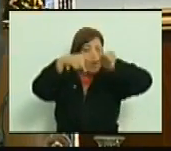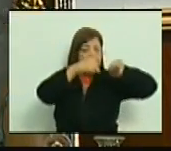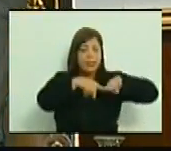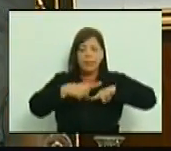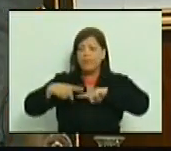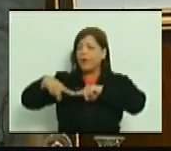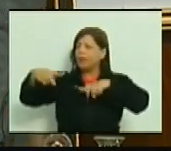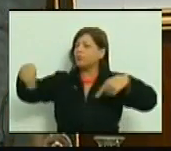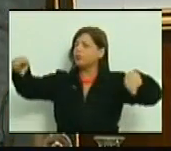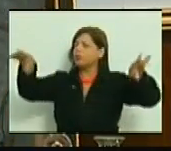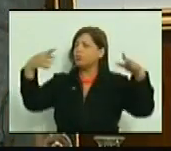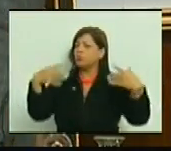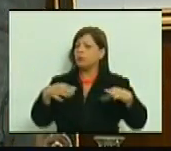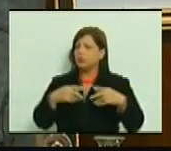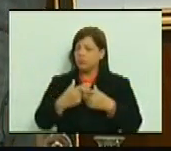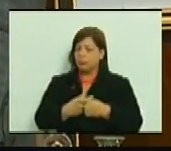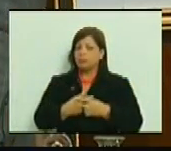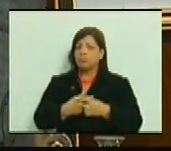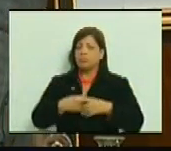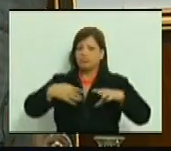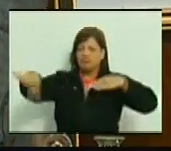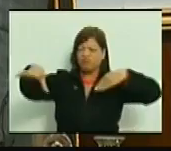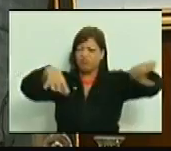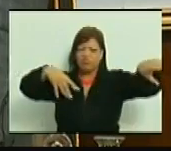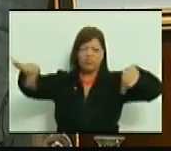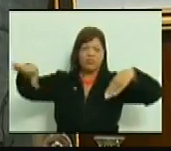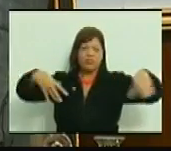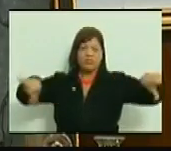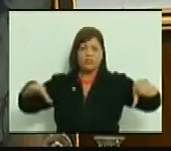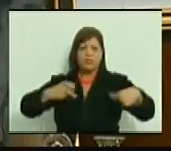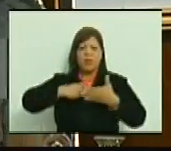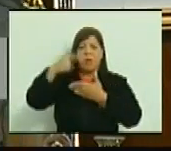atomizada, dispersa, con sus propios